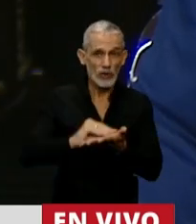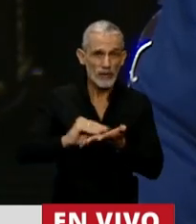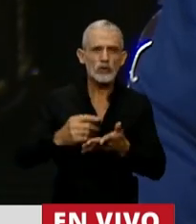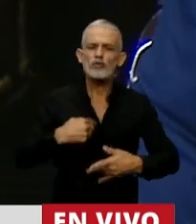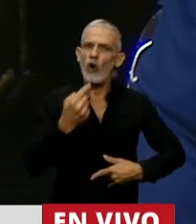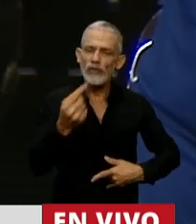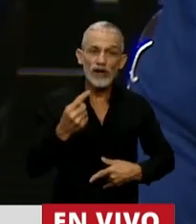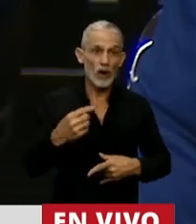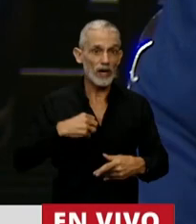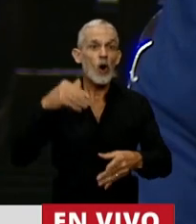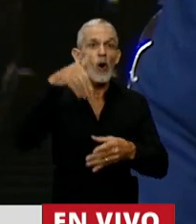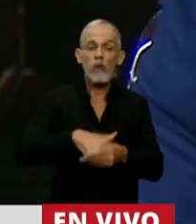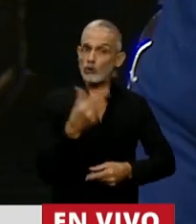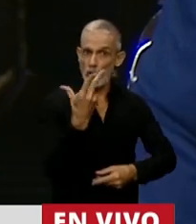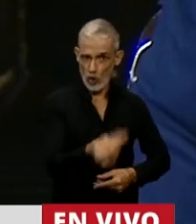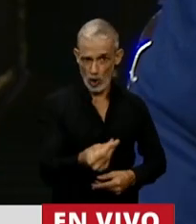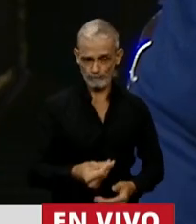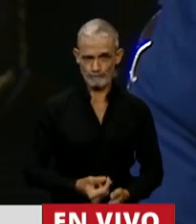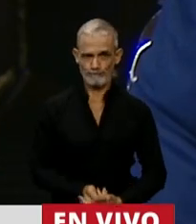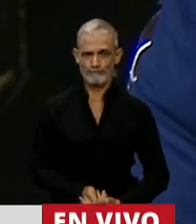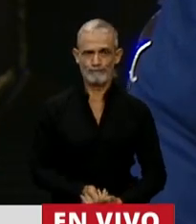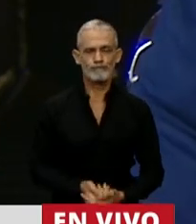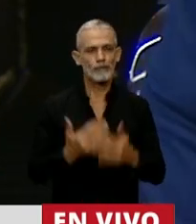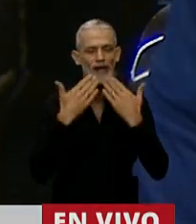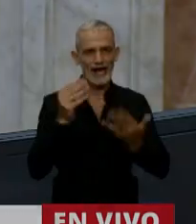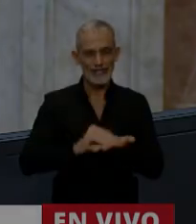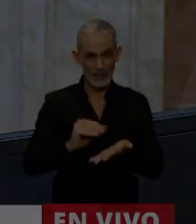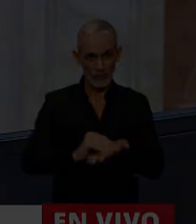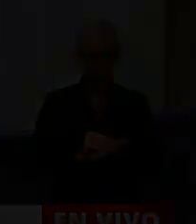digo que el sentido de mi voto es negativo. Gracias, diputada. En el uso...